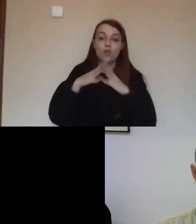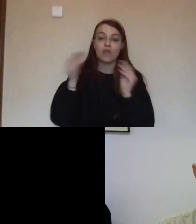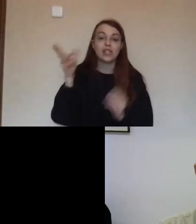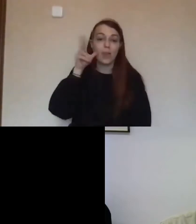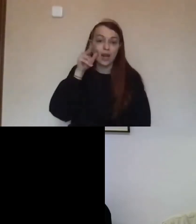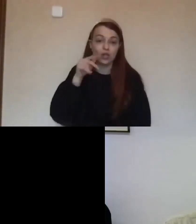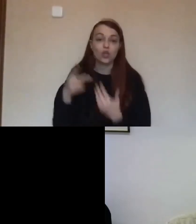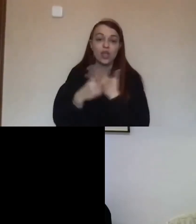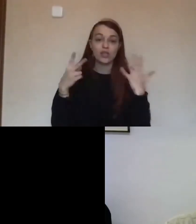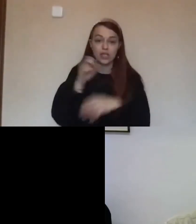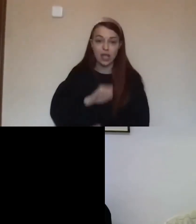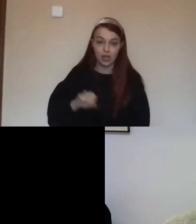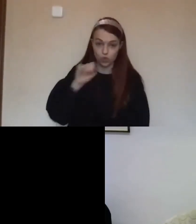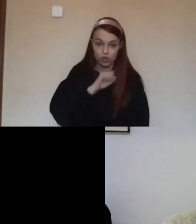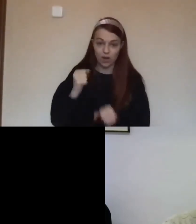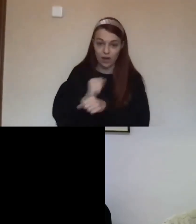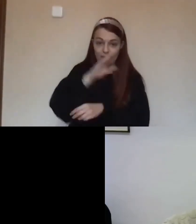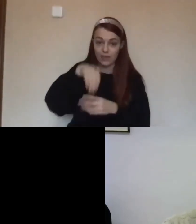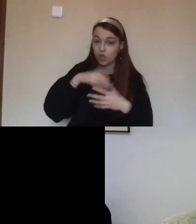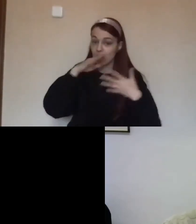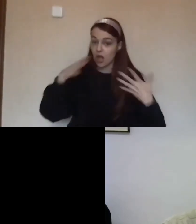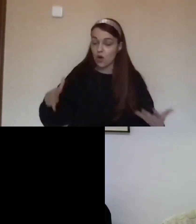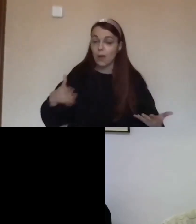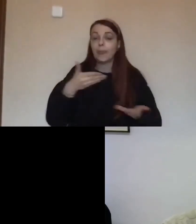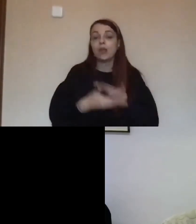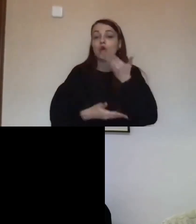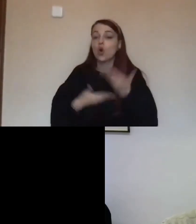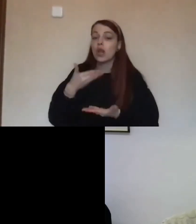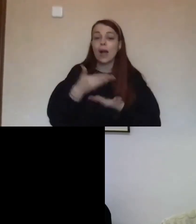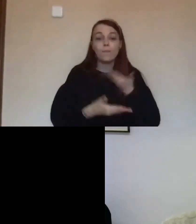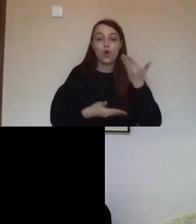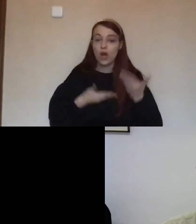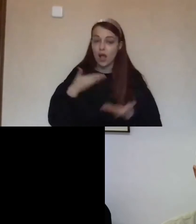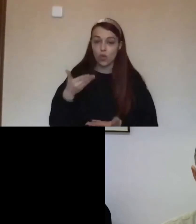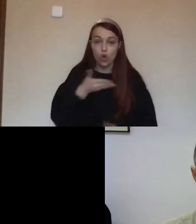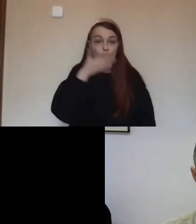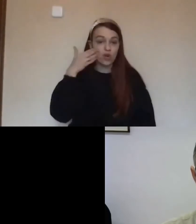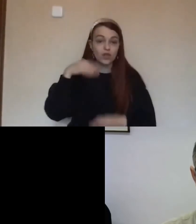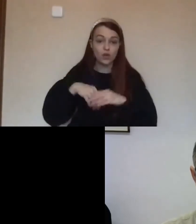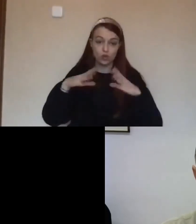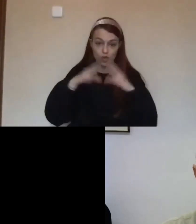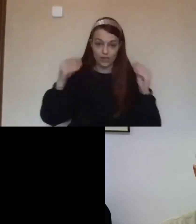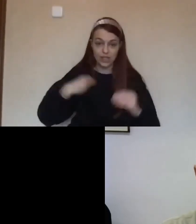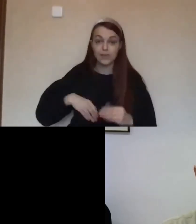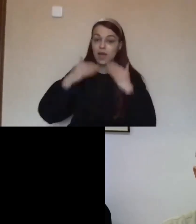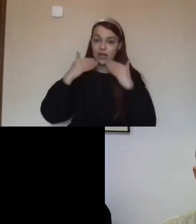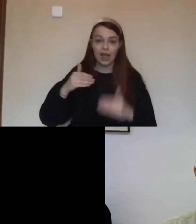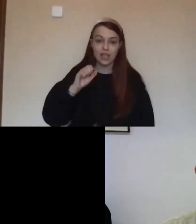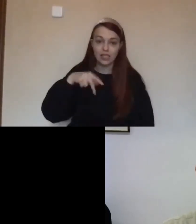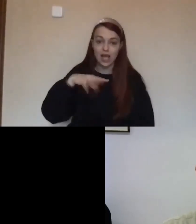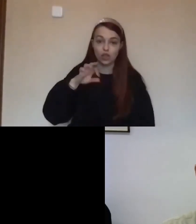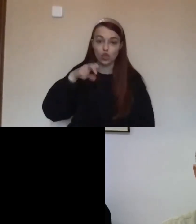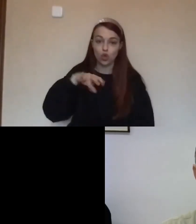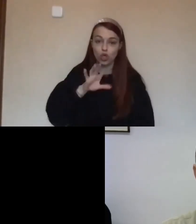durante 17 años y en la actualidad es colaborador honorífico de la misma. Muchas gracias, Antonio, por